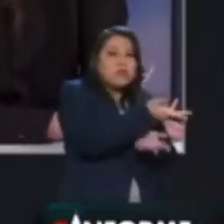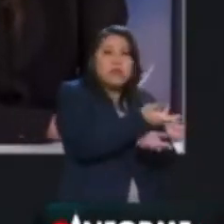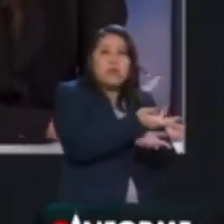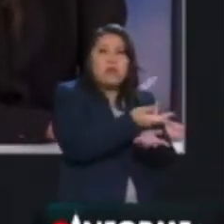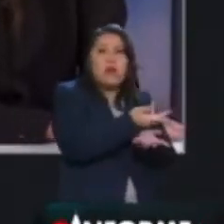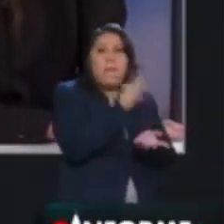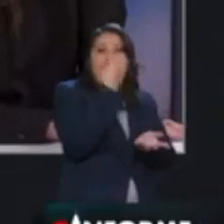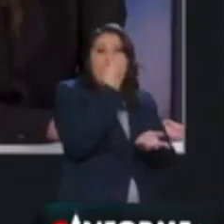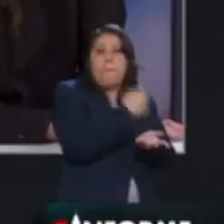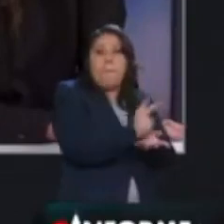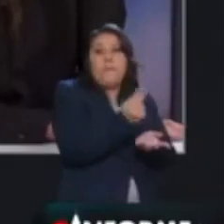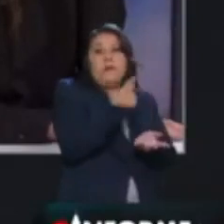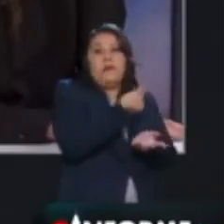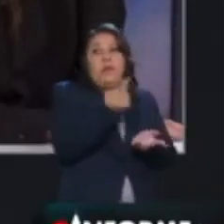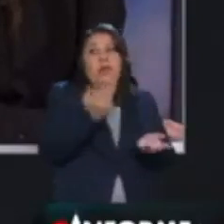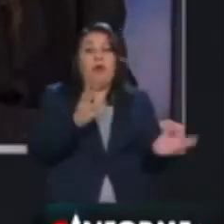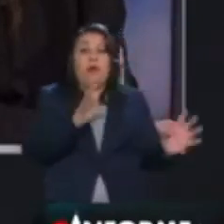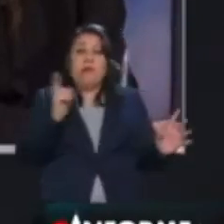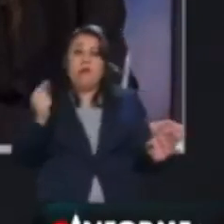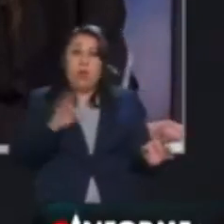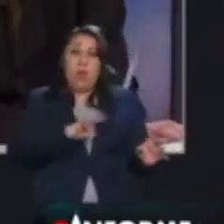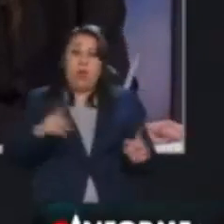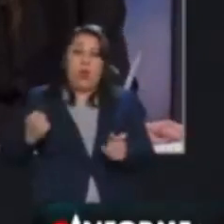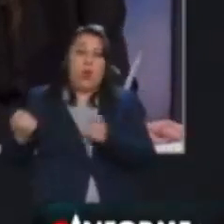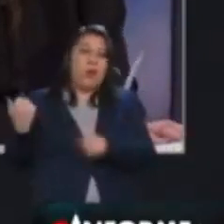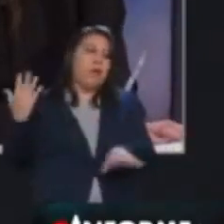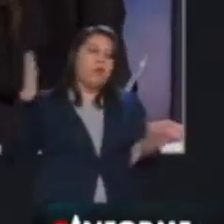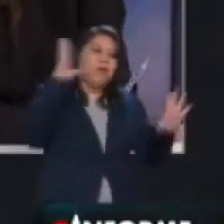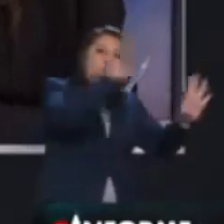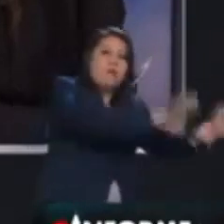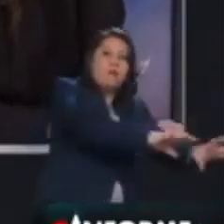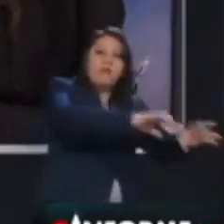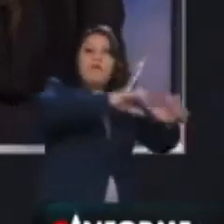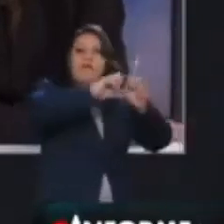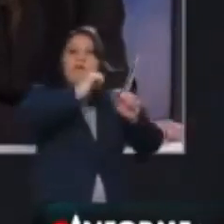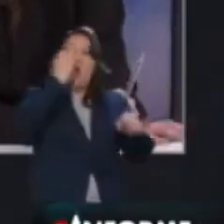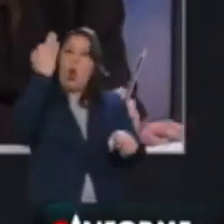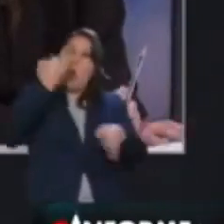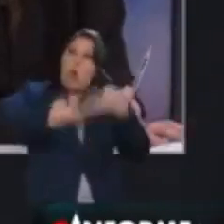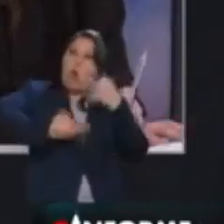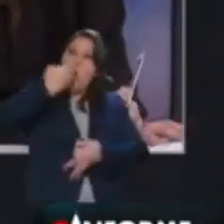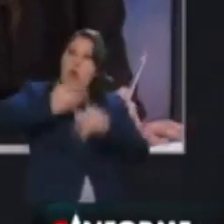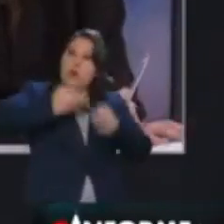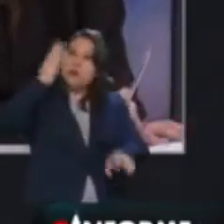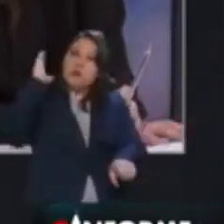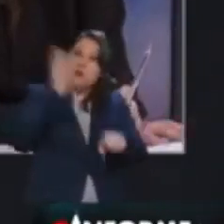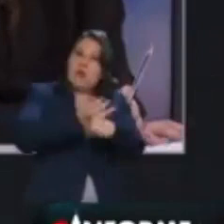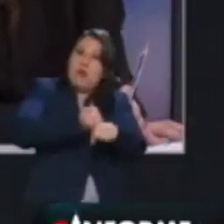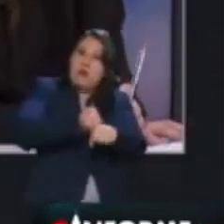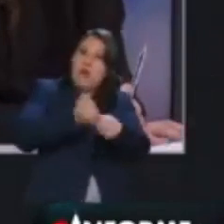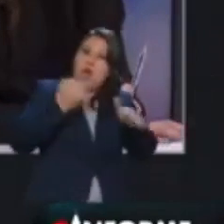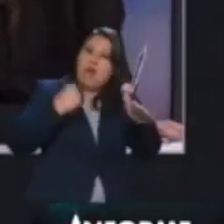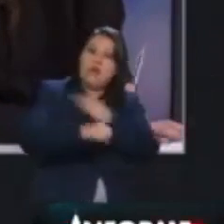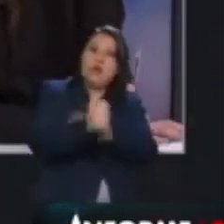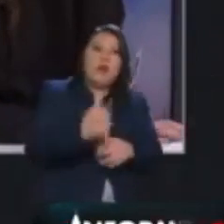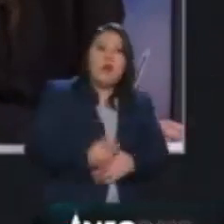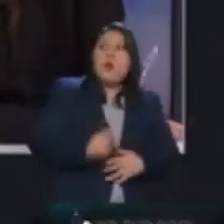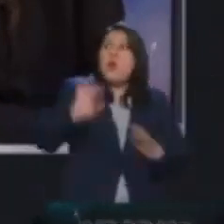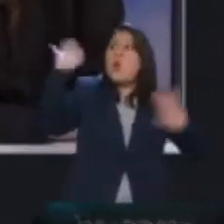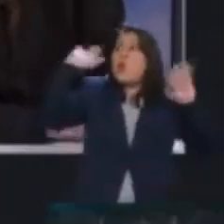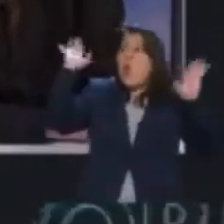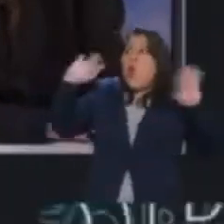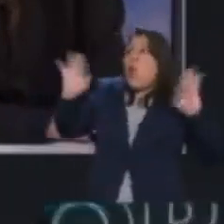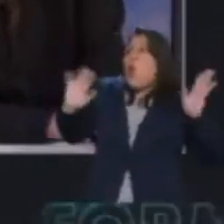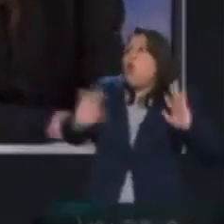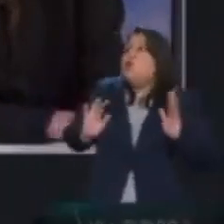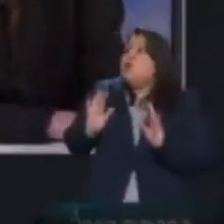sujetos de responsabilidades administrativas y penales, ¿no? En ese sentido, y entonces te puedes escudar diciendo, no, o sea, pues yo soy un científico, ¿no? Yo soy un